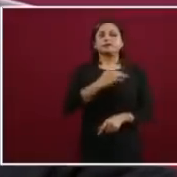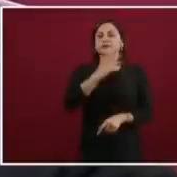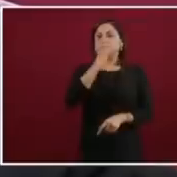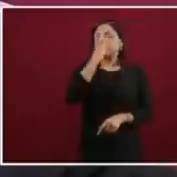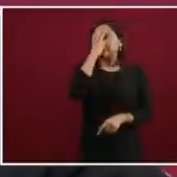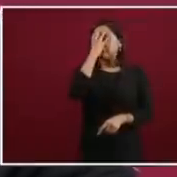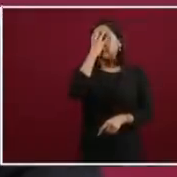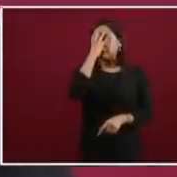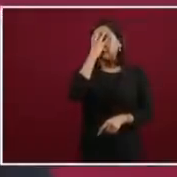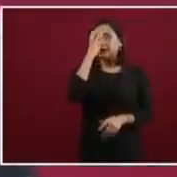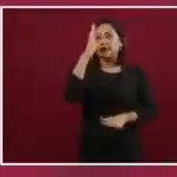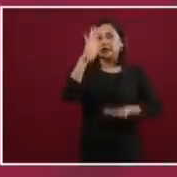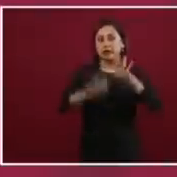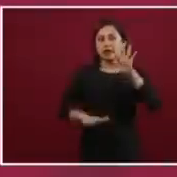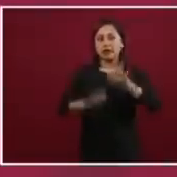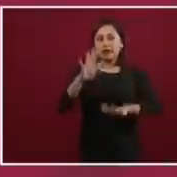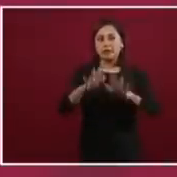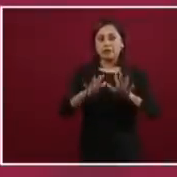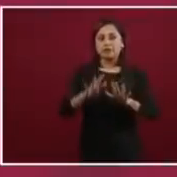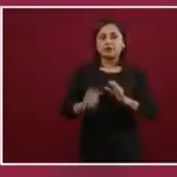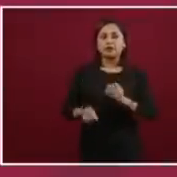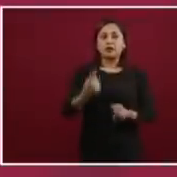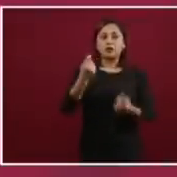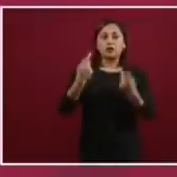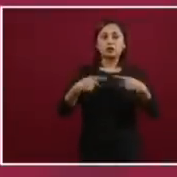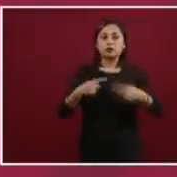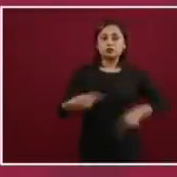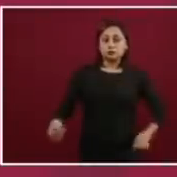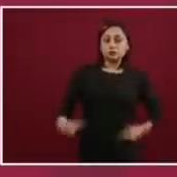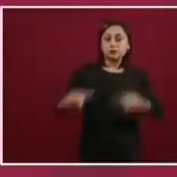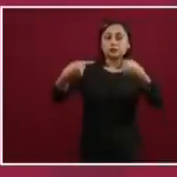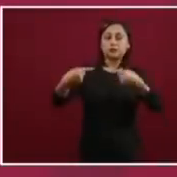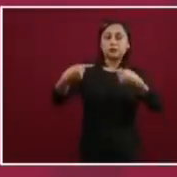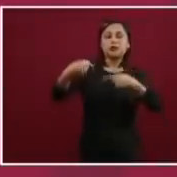ridiculizar adversario no me gusta